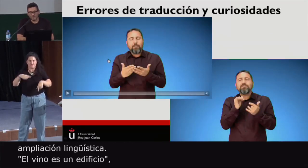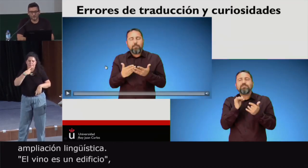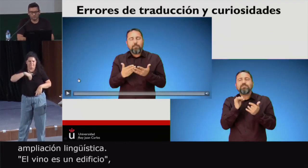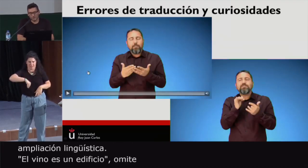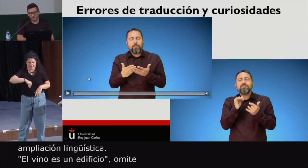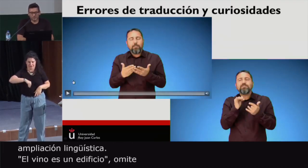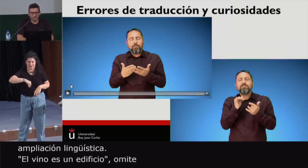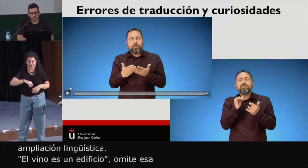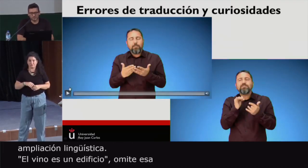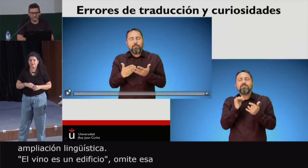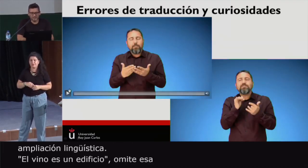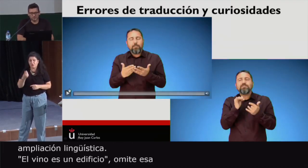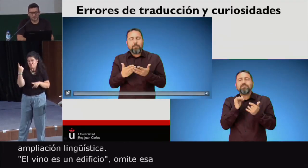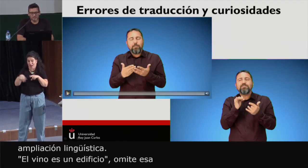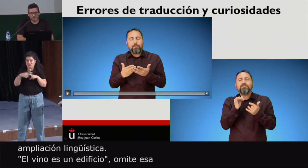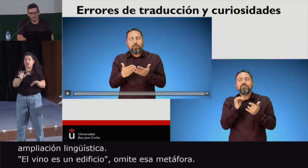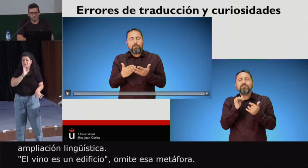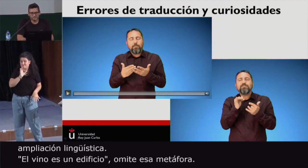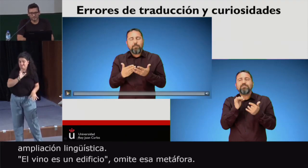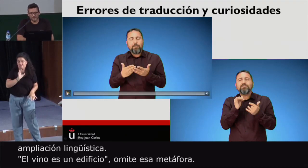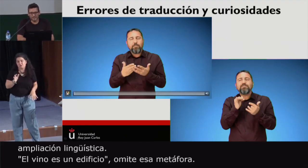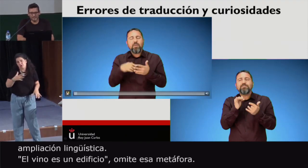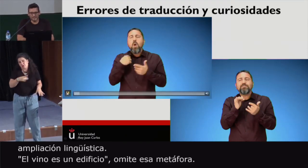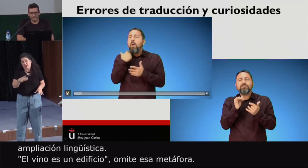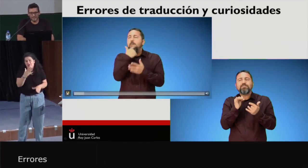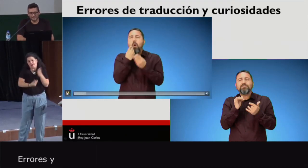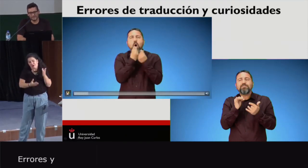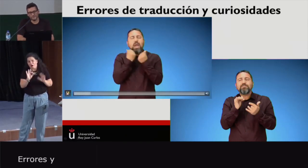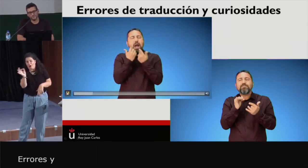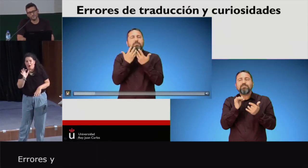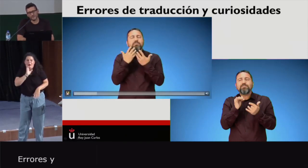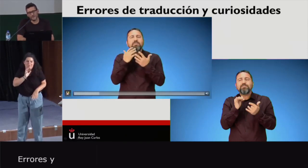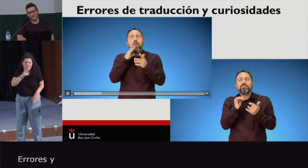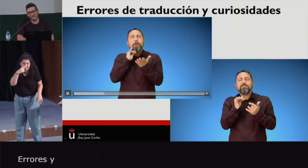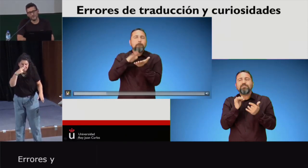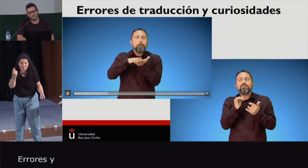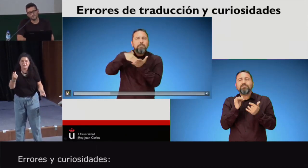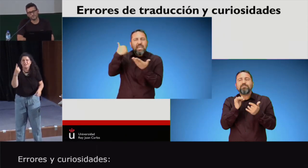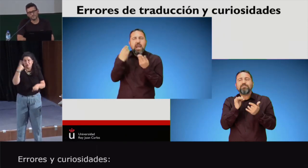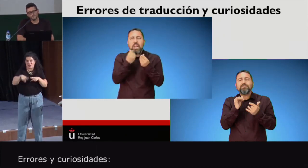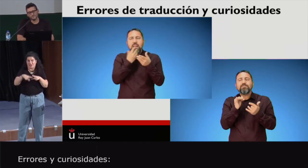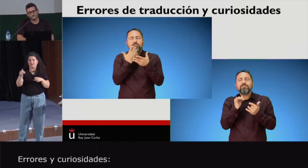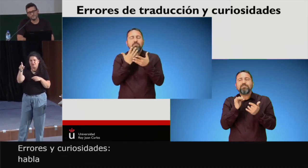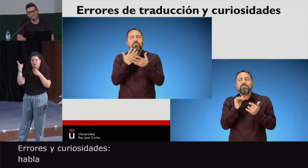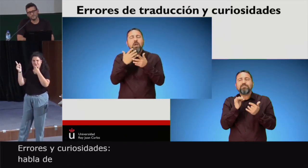Hay dos errores y curiosidades. Uno de ellos es este, ¿no? Que habla de...